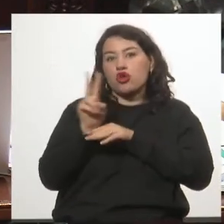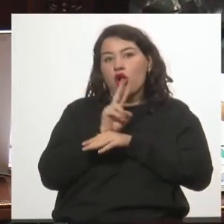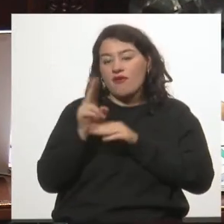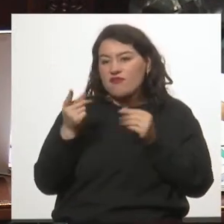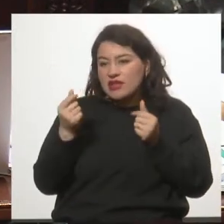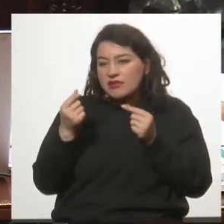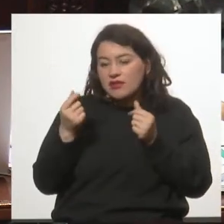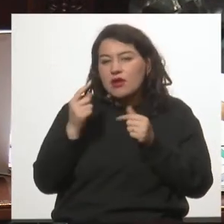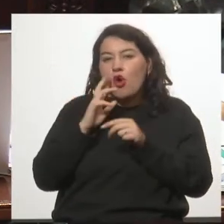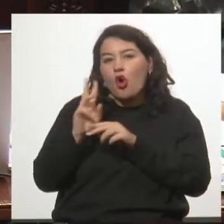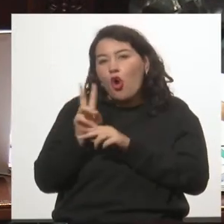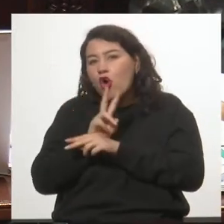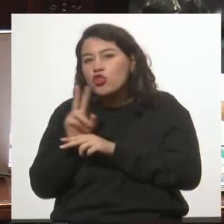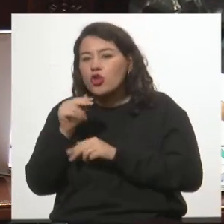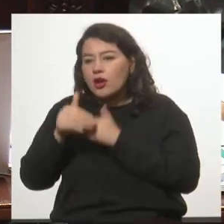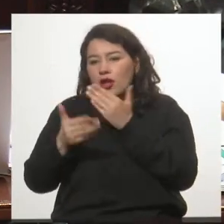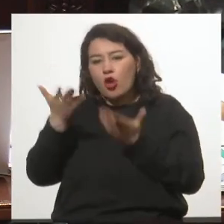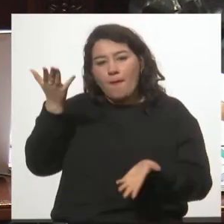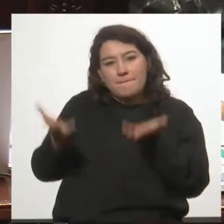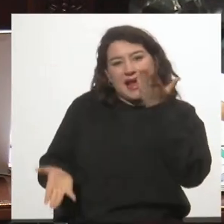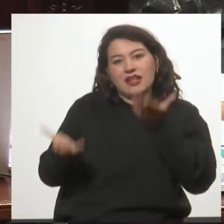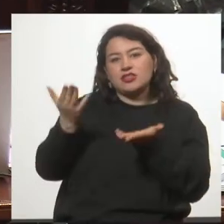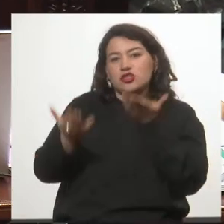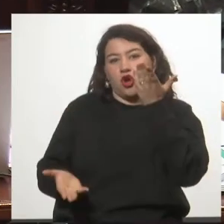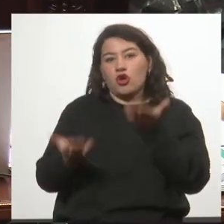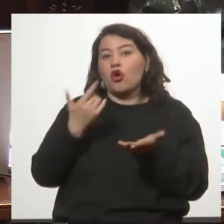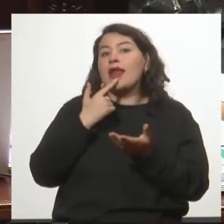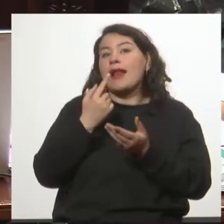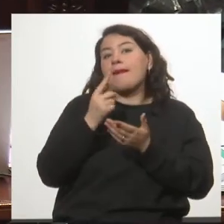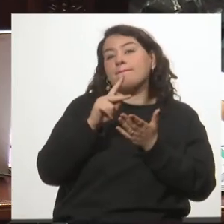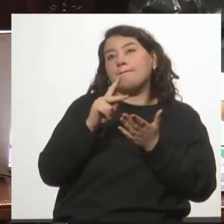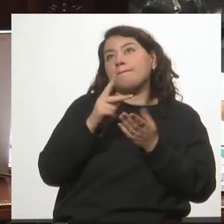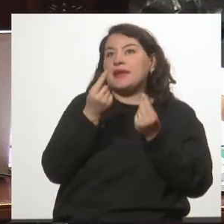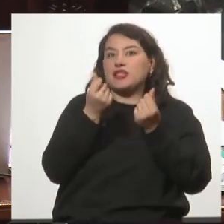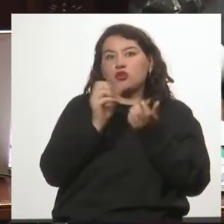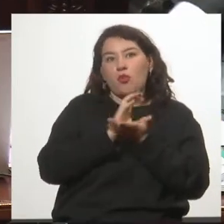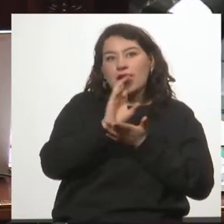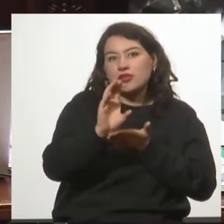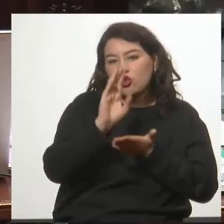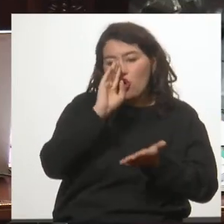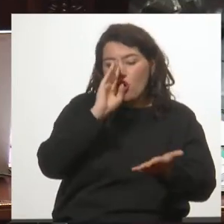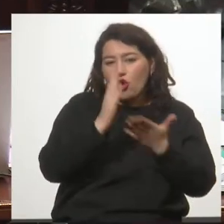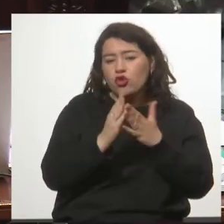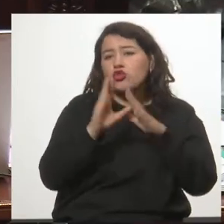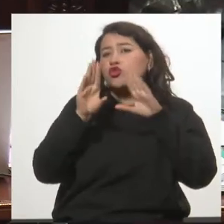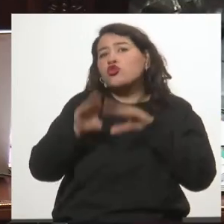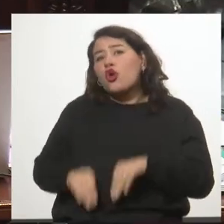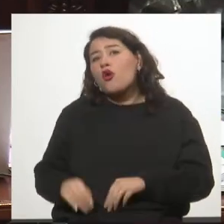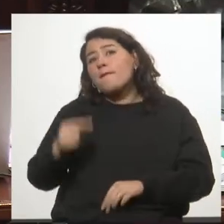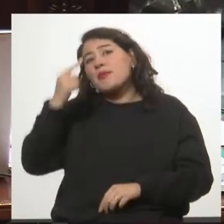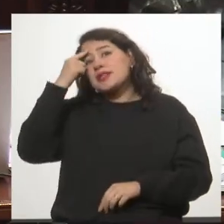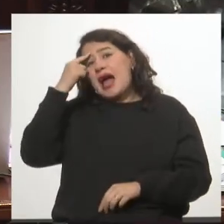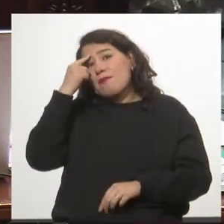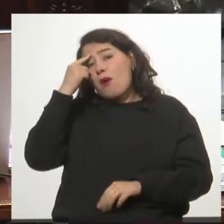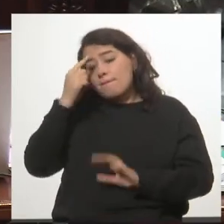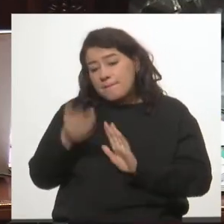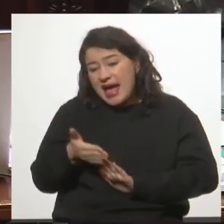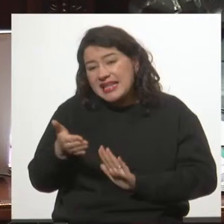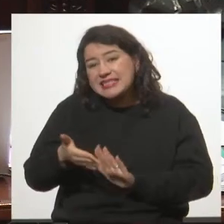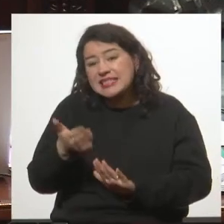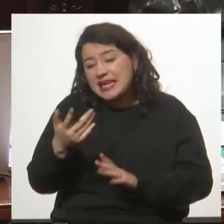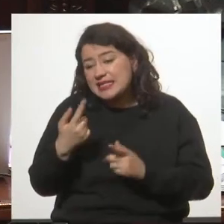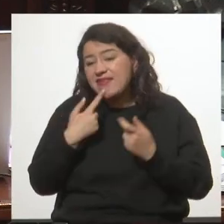con seguimiento y comparación con el presupuesto financiero todo parece indicar que se fue gastando